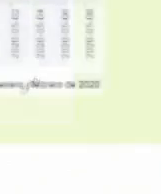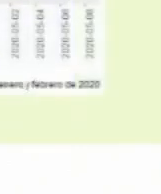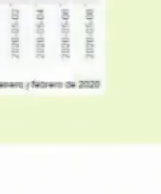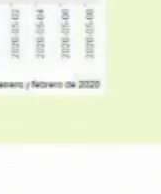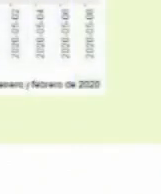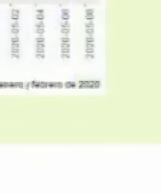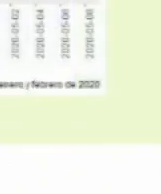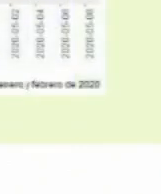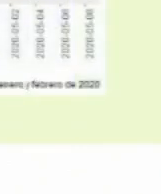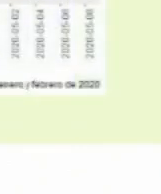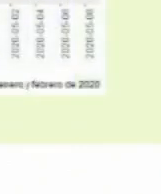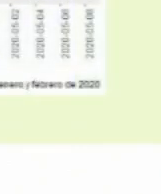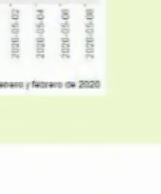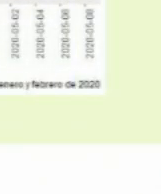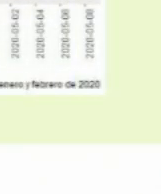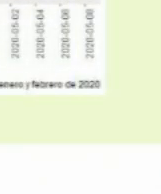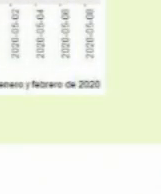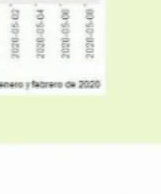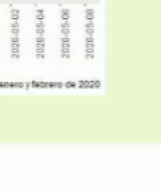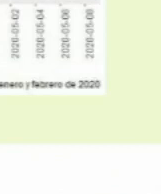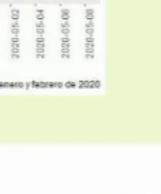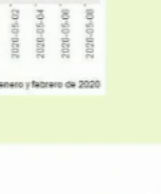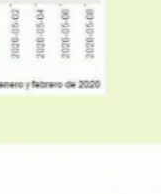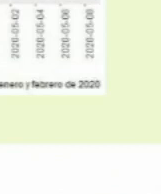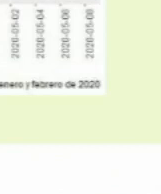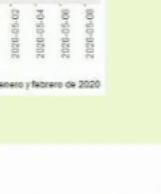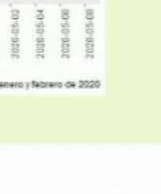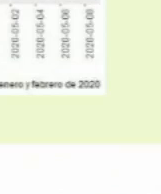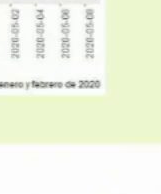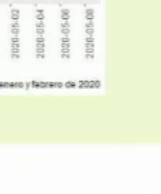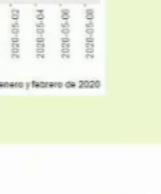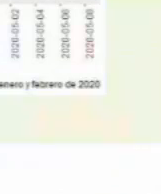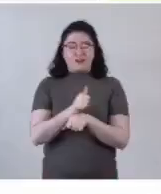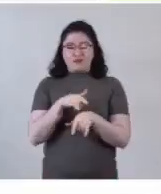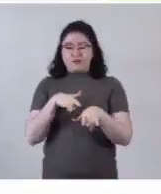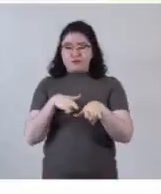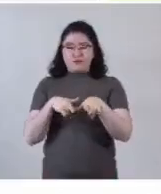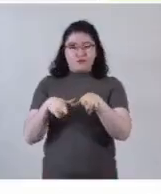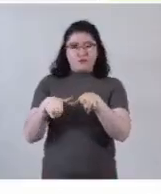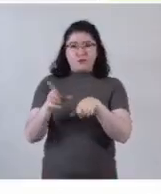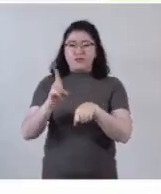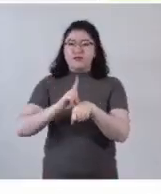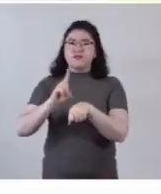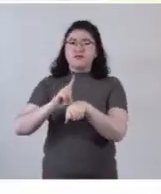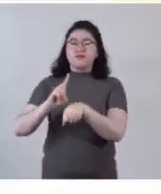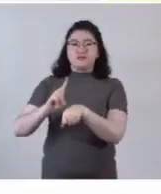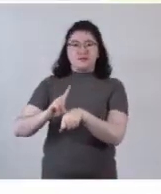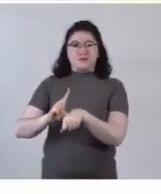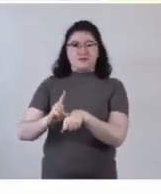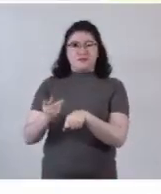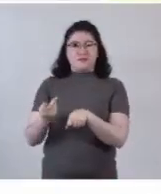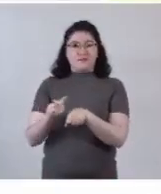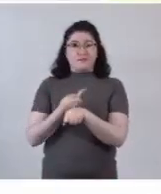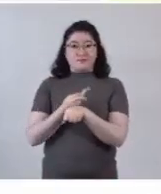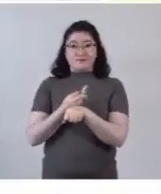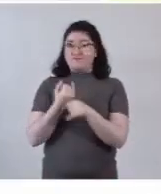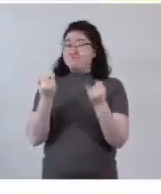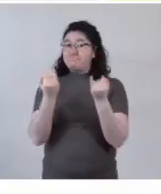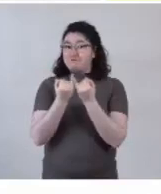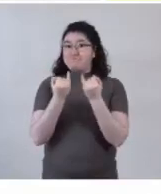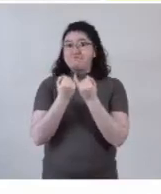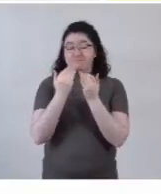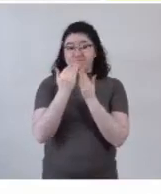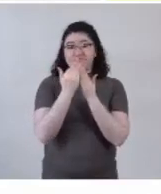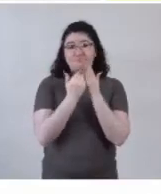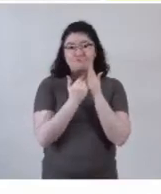trolebús, el que sigue. El tránsito vehicular de todos los días, que tiene una reducción también de alrededor